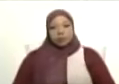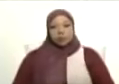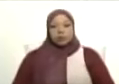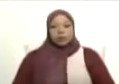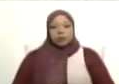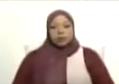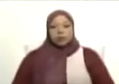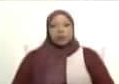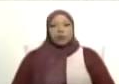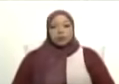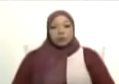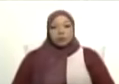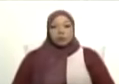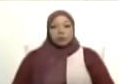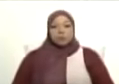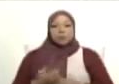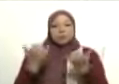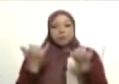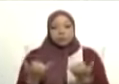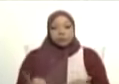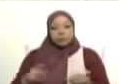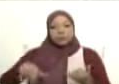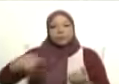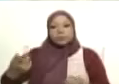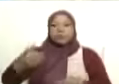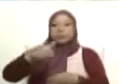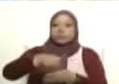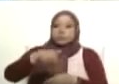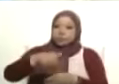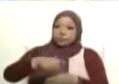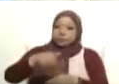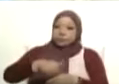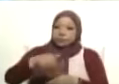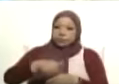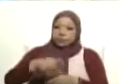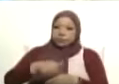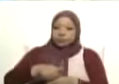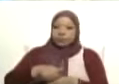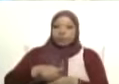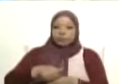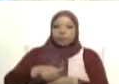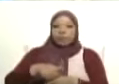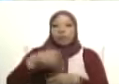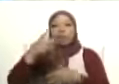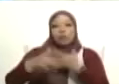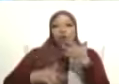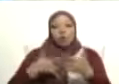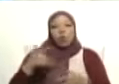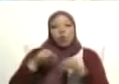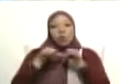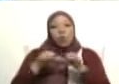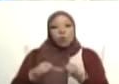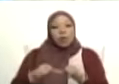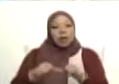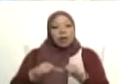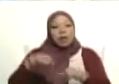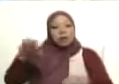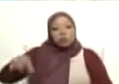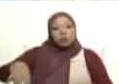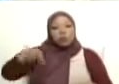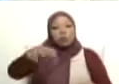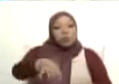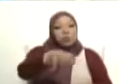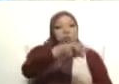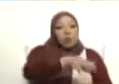de este momento postelectoral, la Fuerza Armada Nacional Bolivariana continúa desplegada de manera